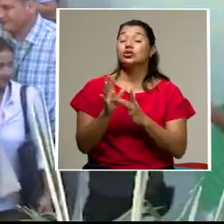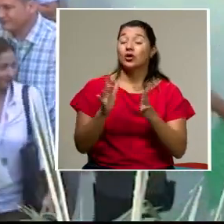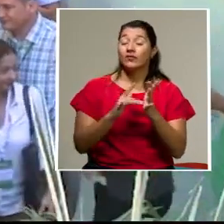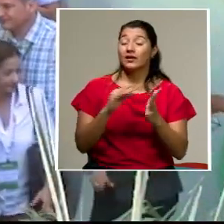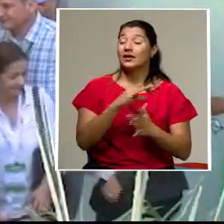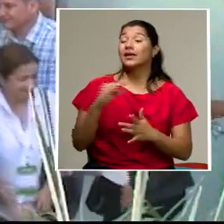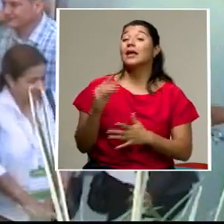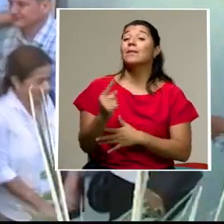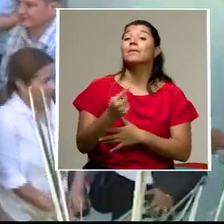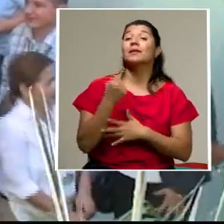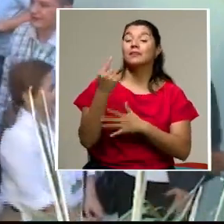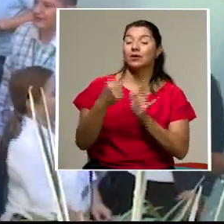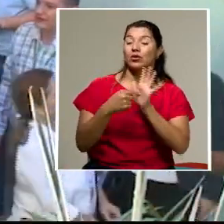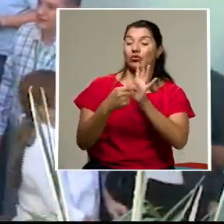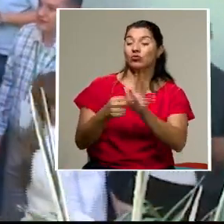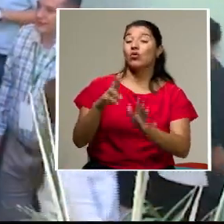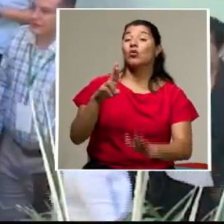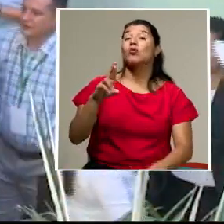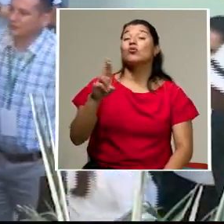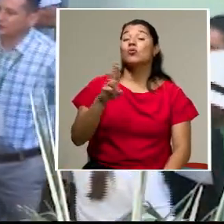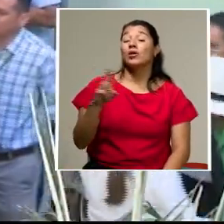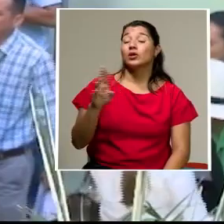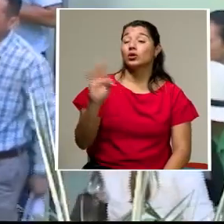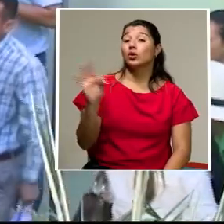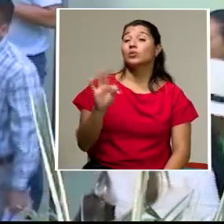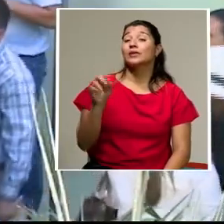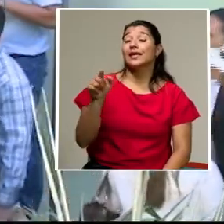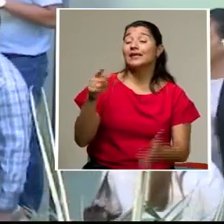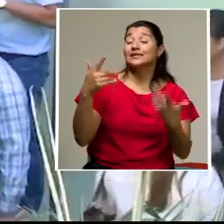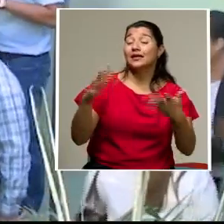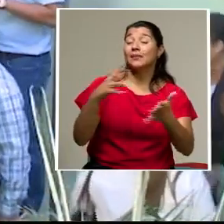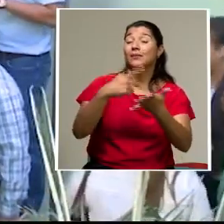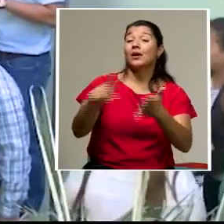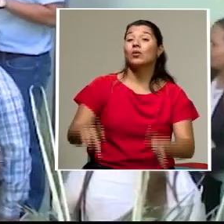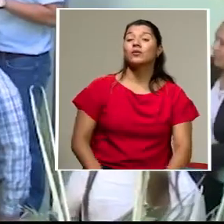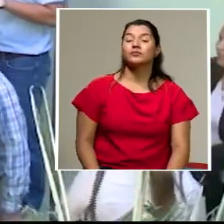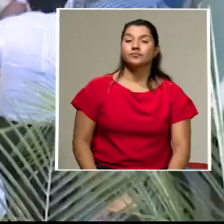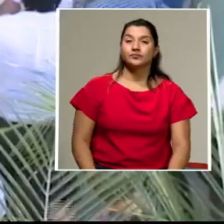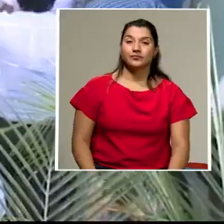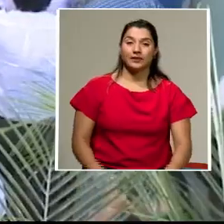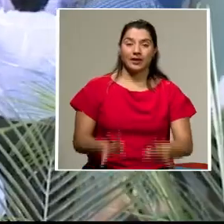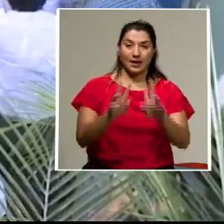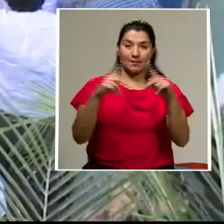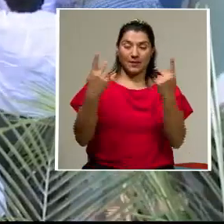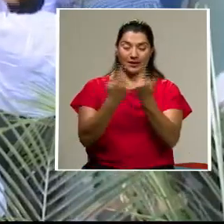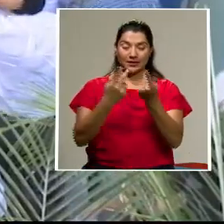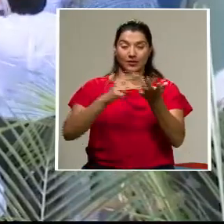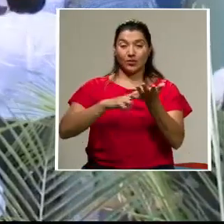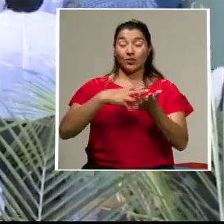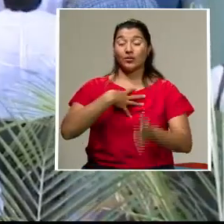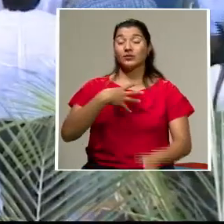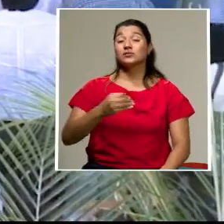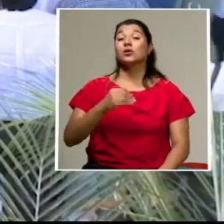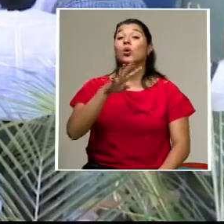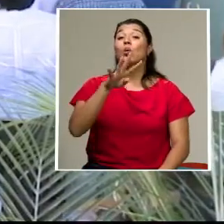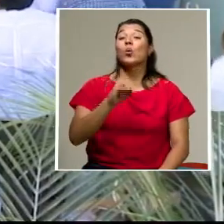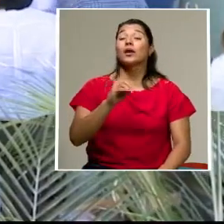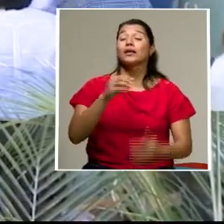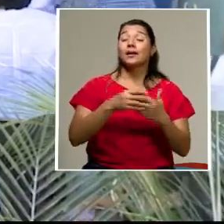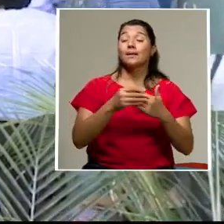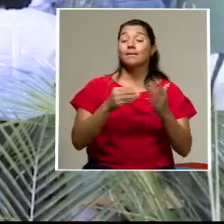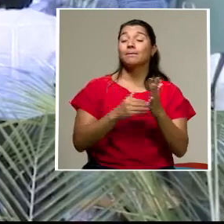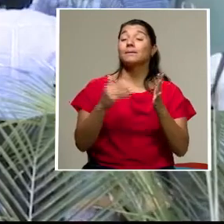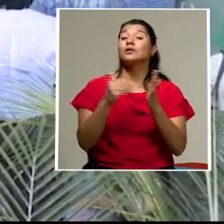será Roberto Thompson, quien es el único que ya pagó el costo de la inscripción. En el Partido Unidad Social Cristiana, el costo es de 40 millones de